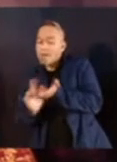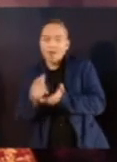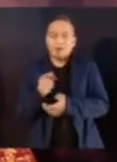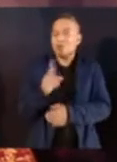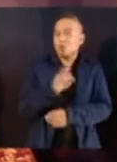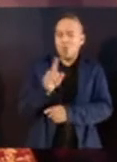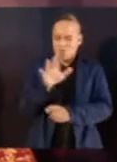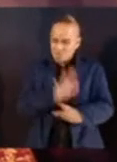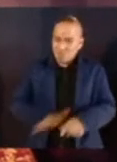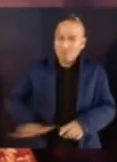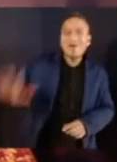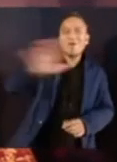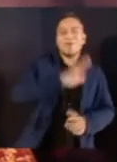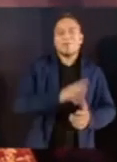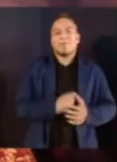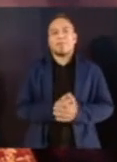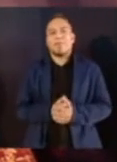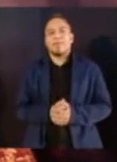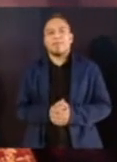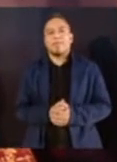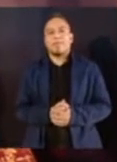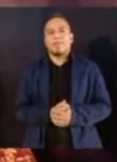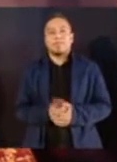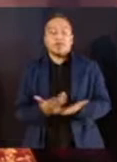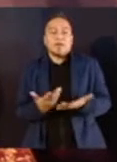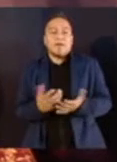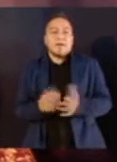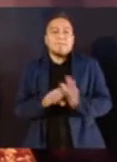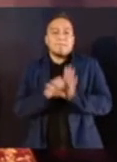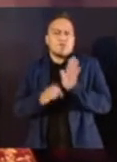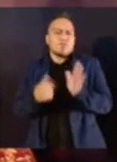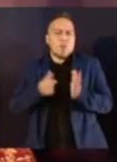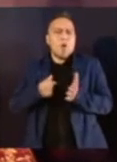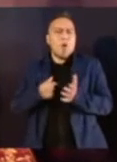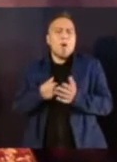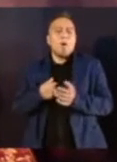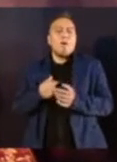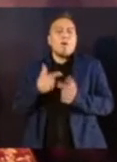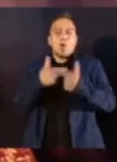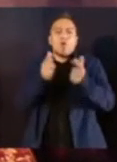formamos parte, en mi caso, del Partido Morena, pero además